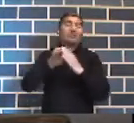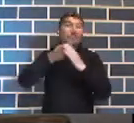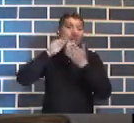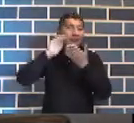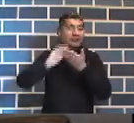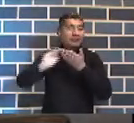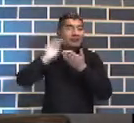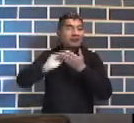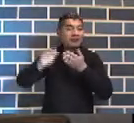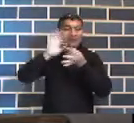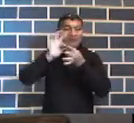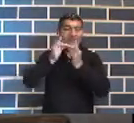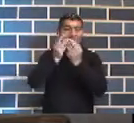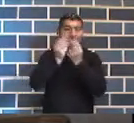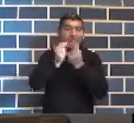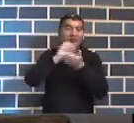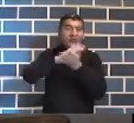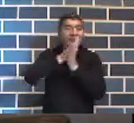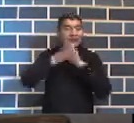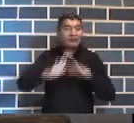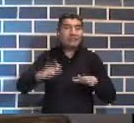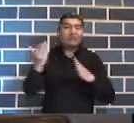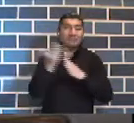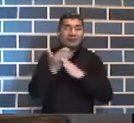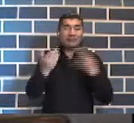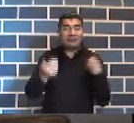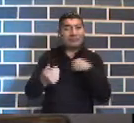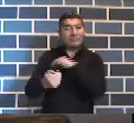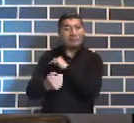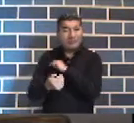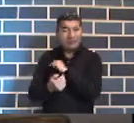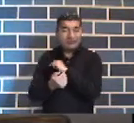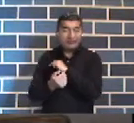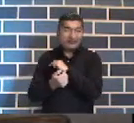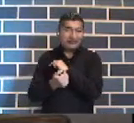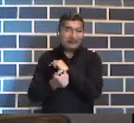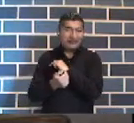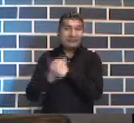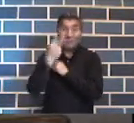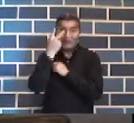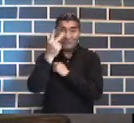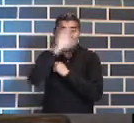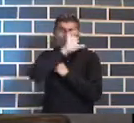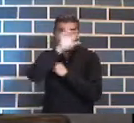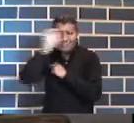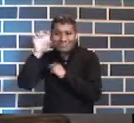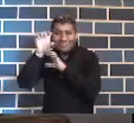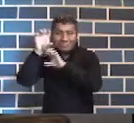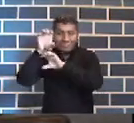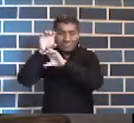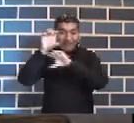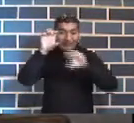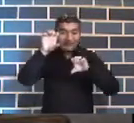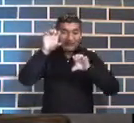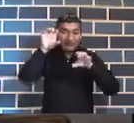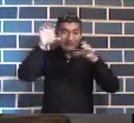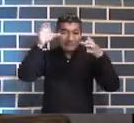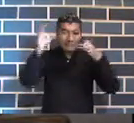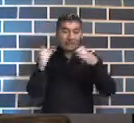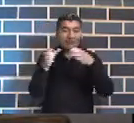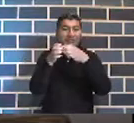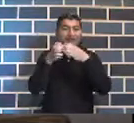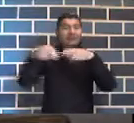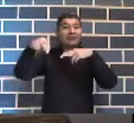y reconciliación entre nosotros las dos partes se unen y se